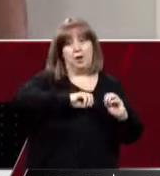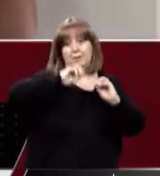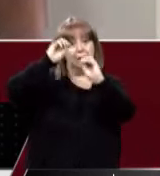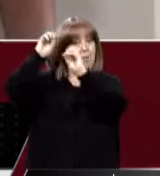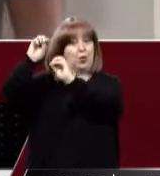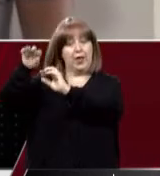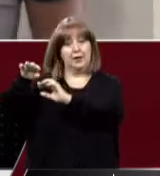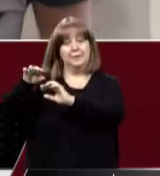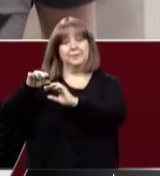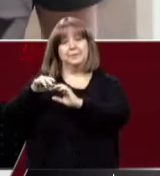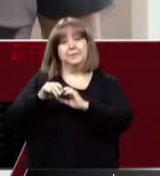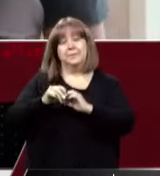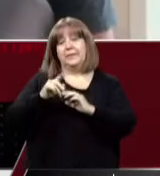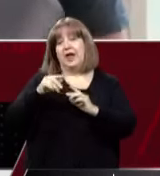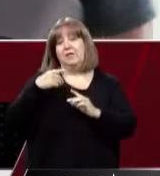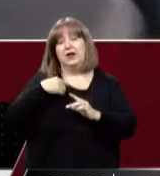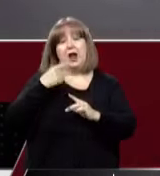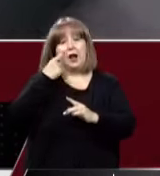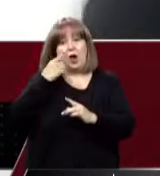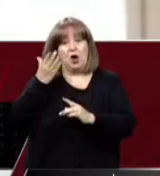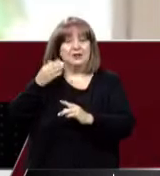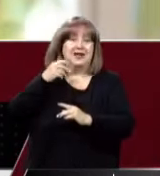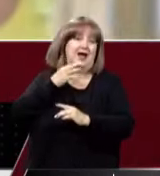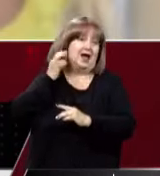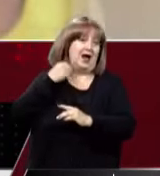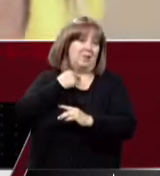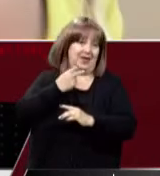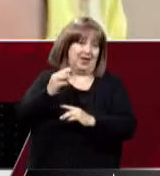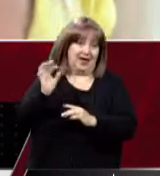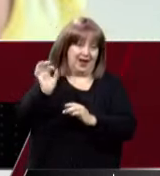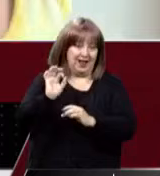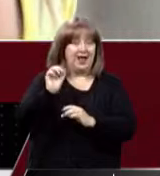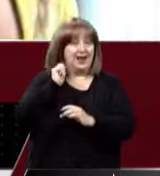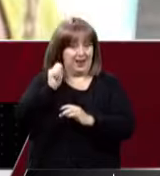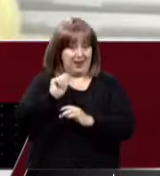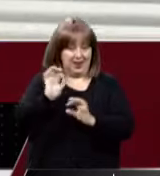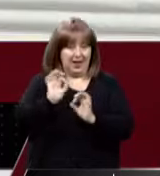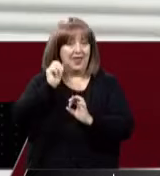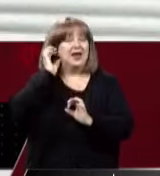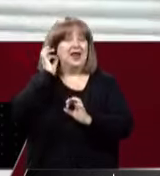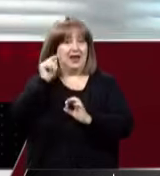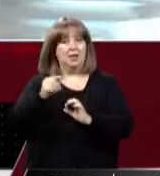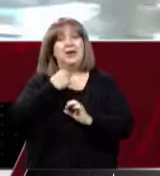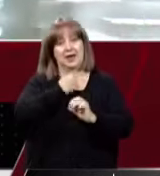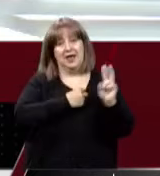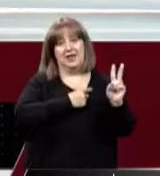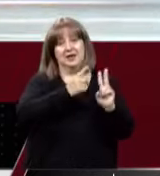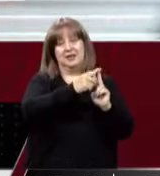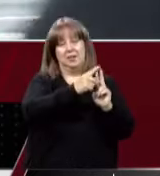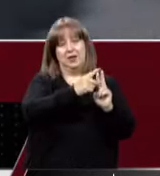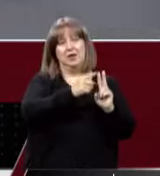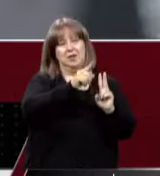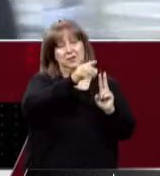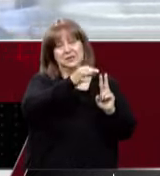bueno, al fin no pudo él reconocerla. Pero sí la veía, ven cuando me ayudaba. Él sabía que él